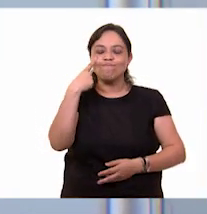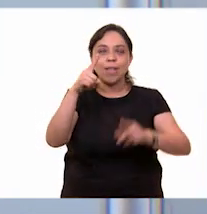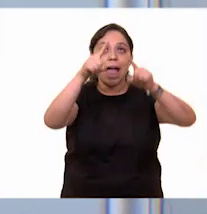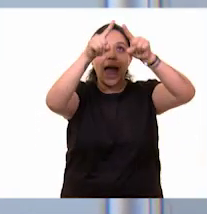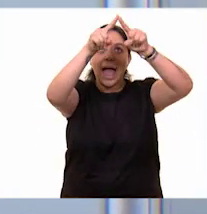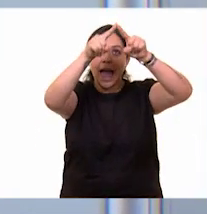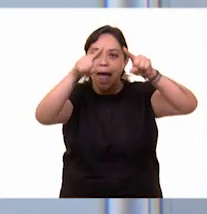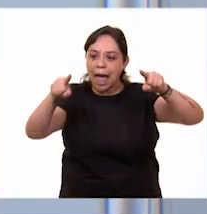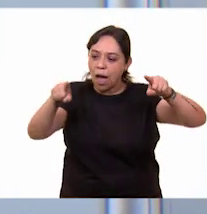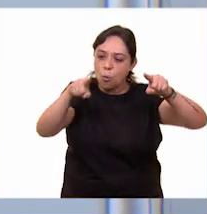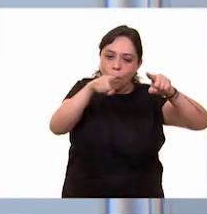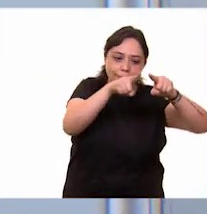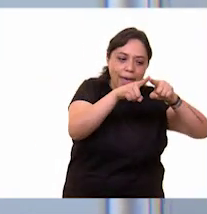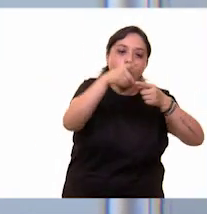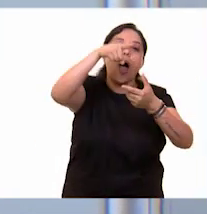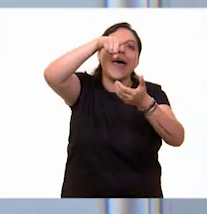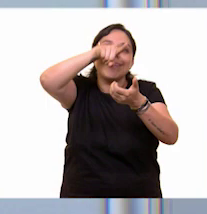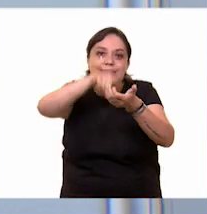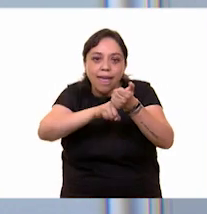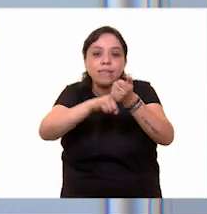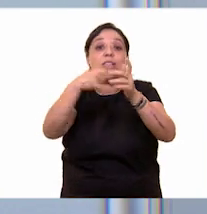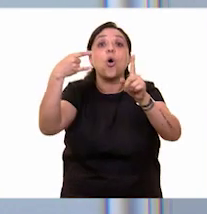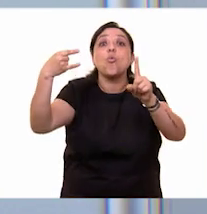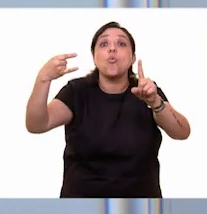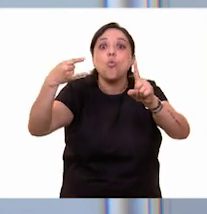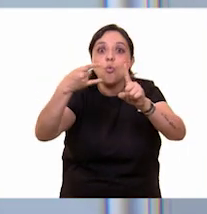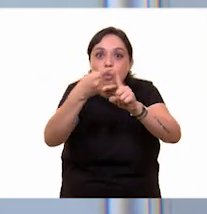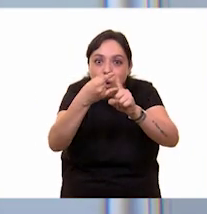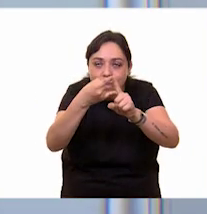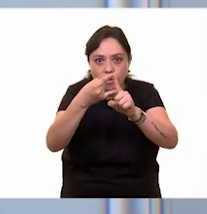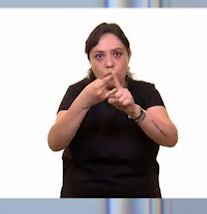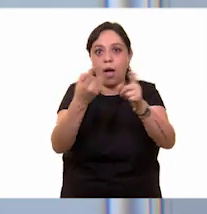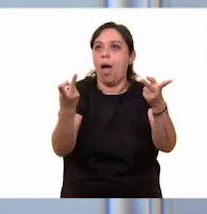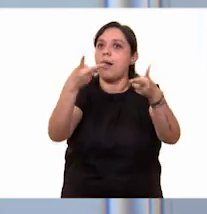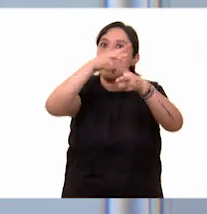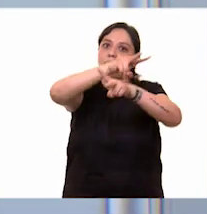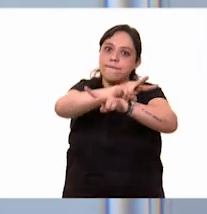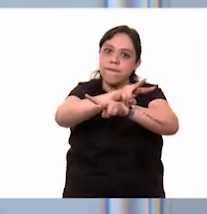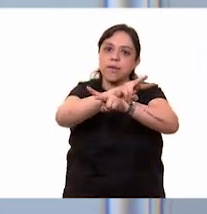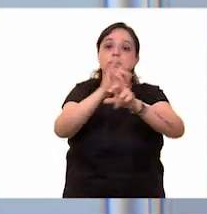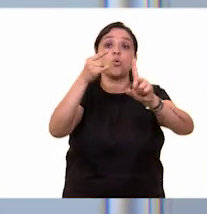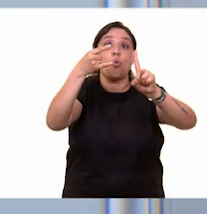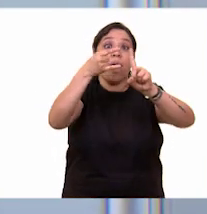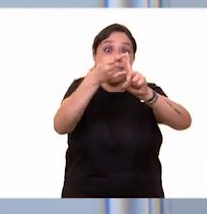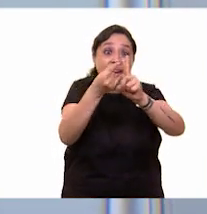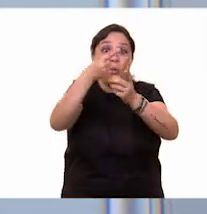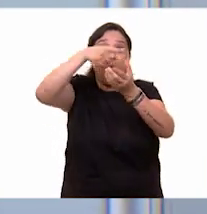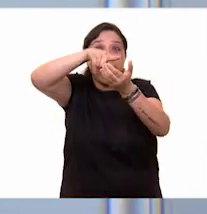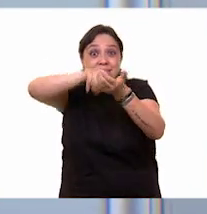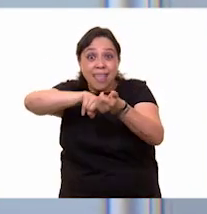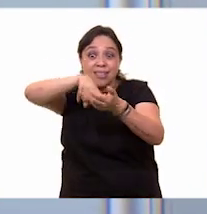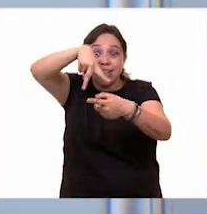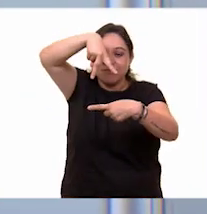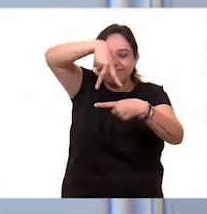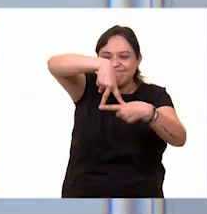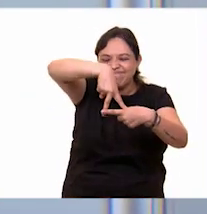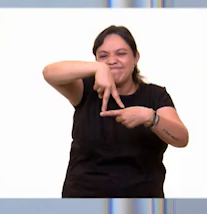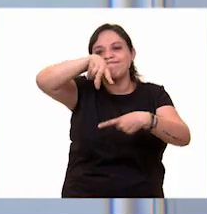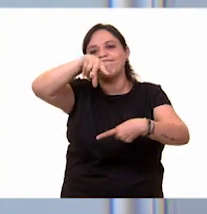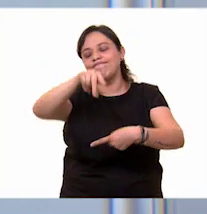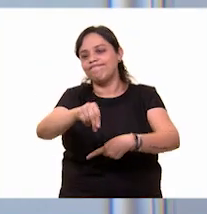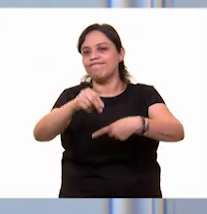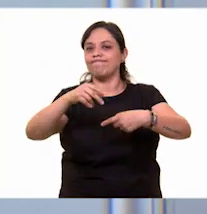del triángulo, no un cuadrado cubriendo al triángulo,